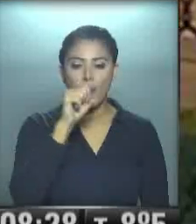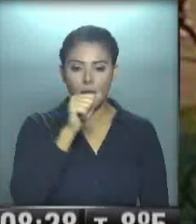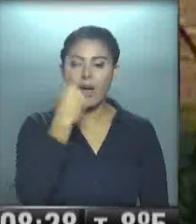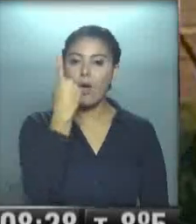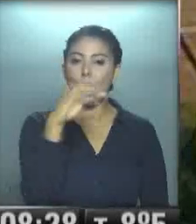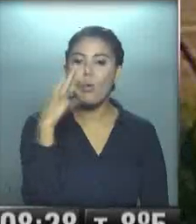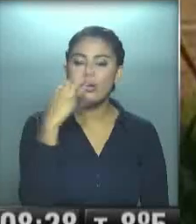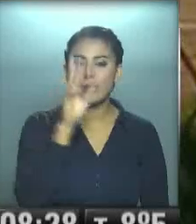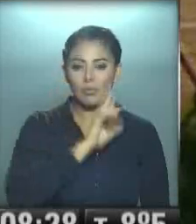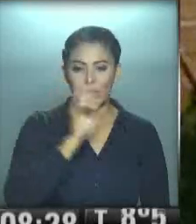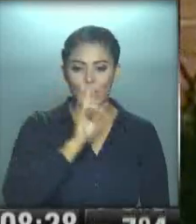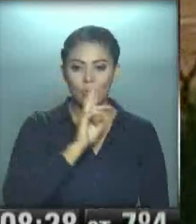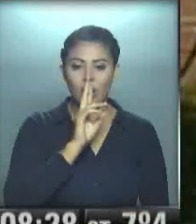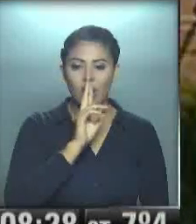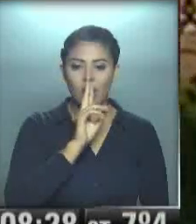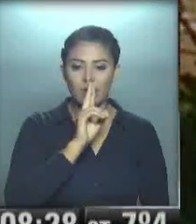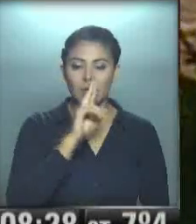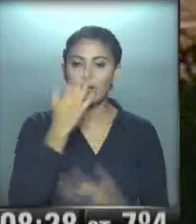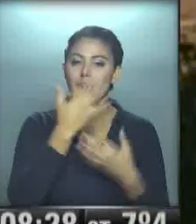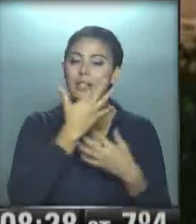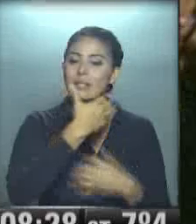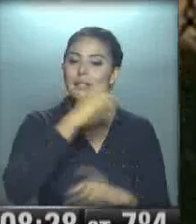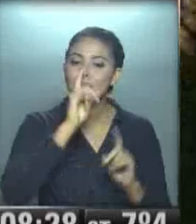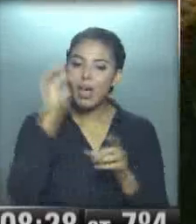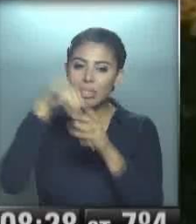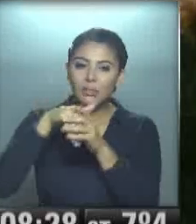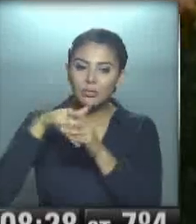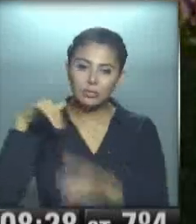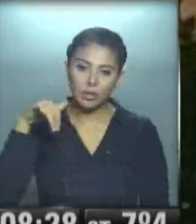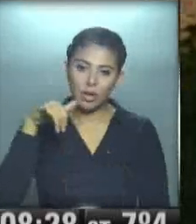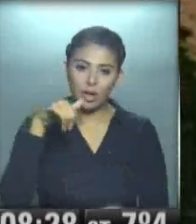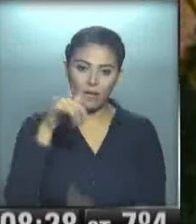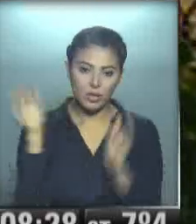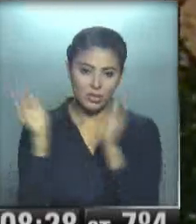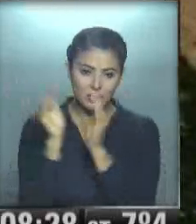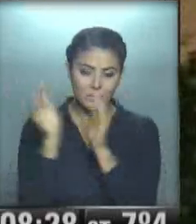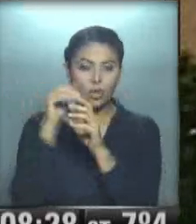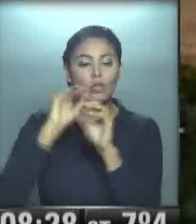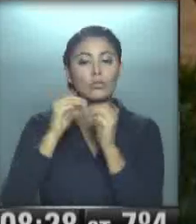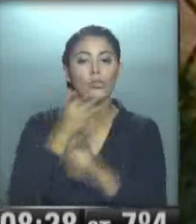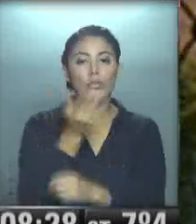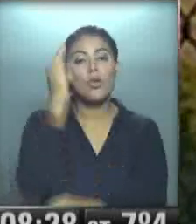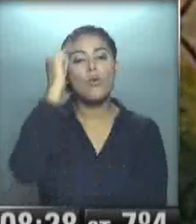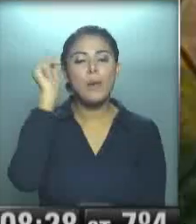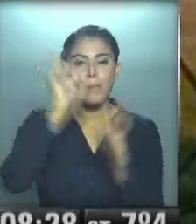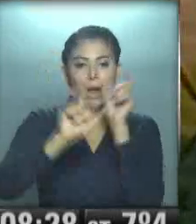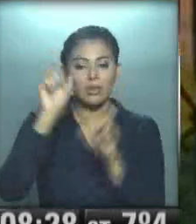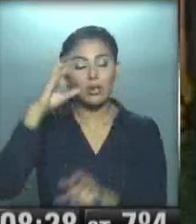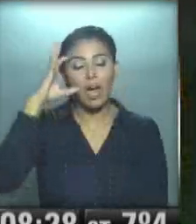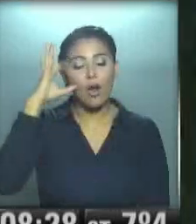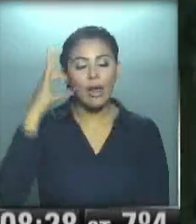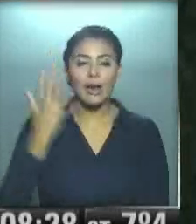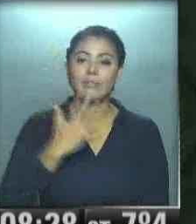la única mujer que se transportaba en este pasaje de nueve personas entre las cuales recordemos